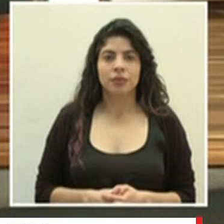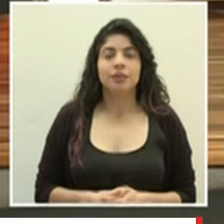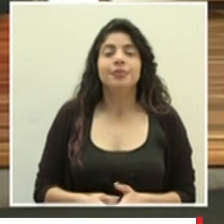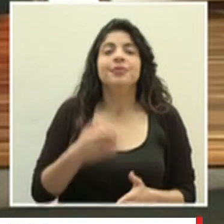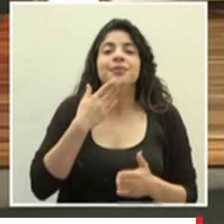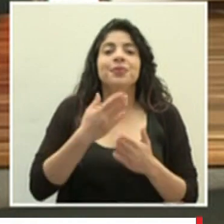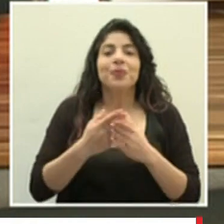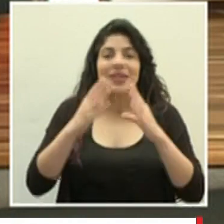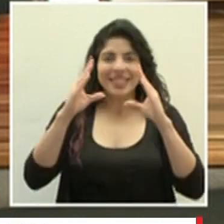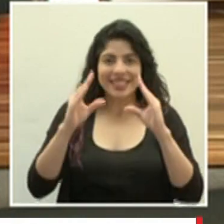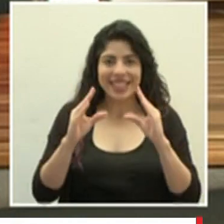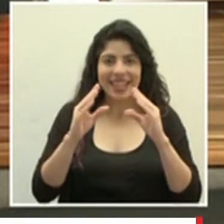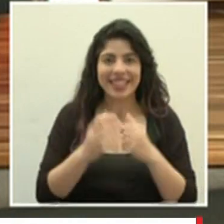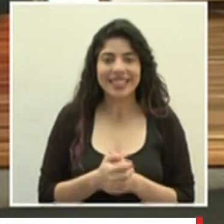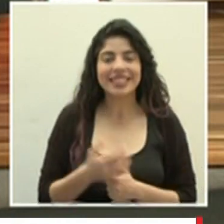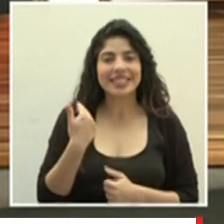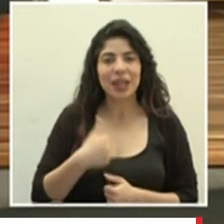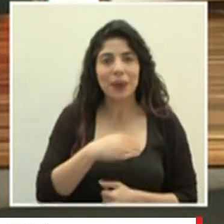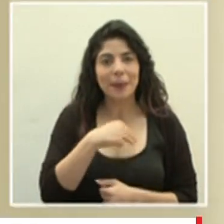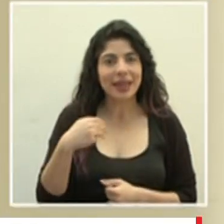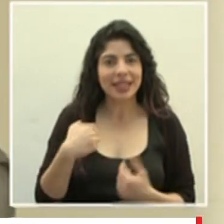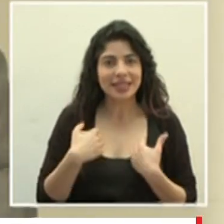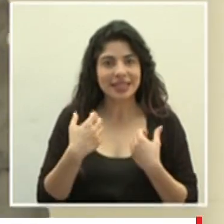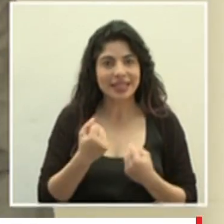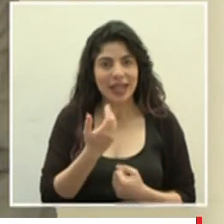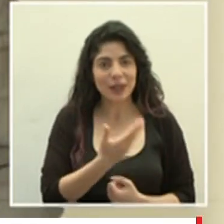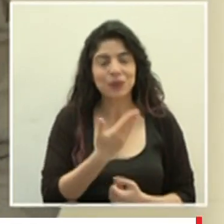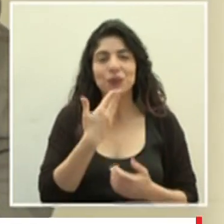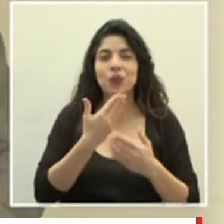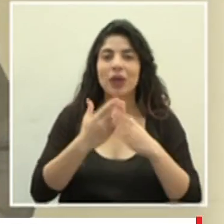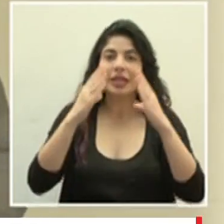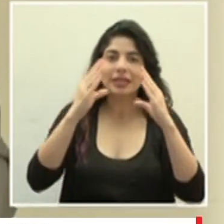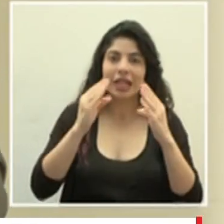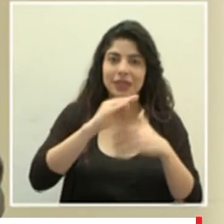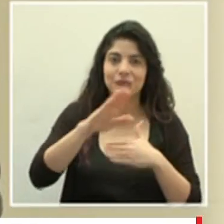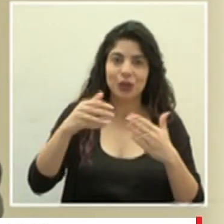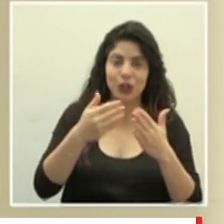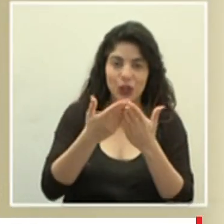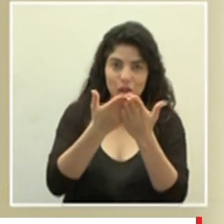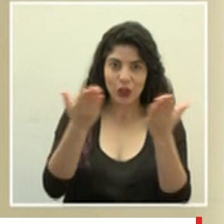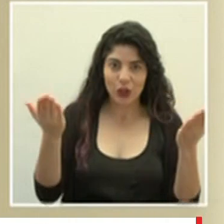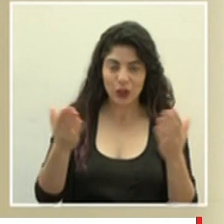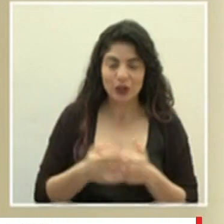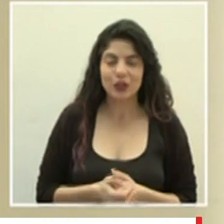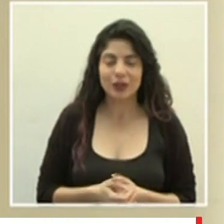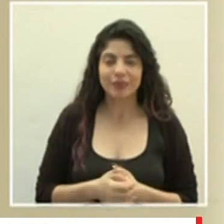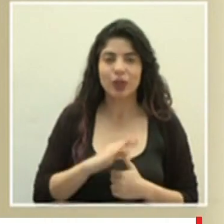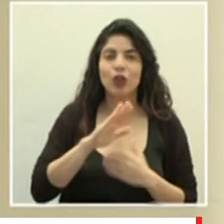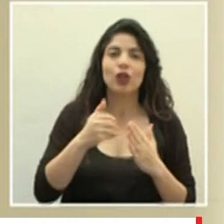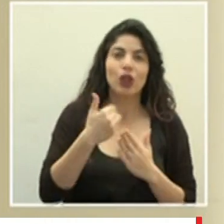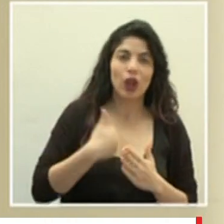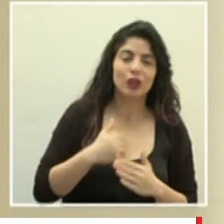Muy buenas tardes, señor Ministro de Salud. Buenas tardes a todos y todas.